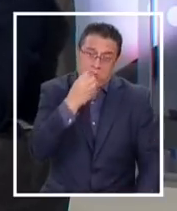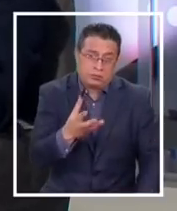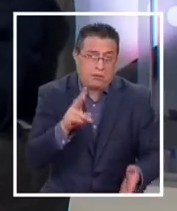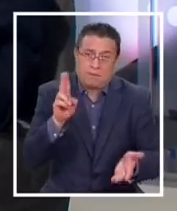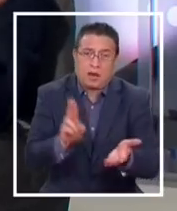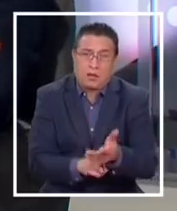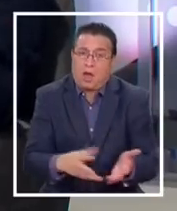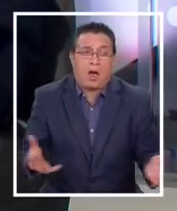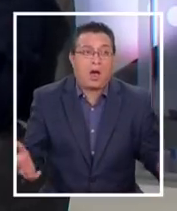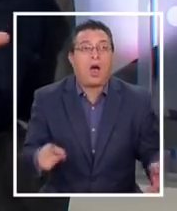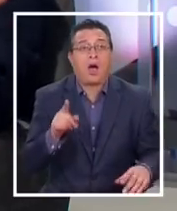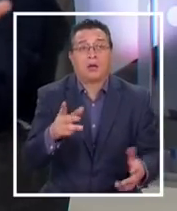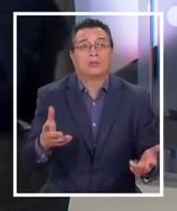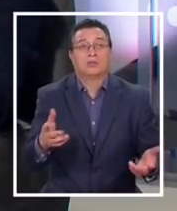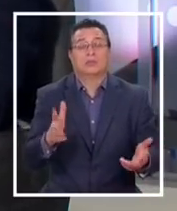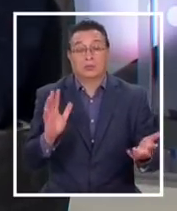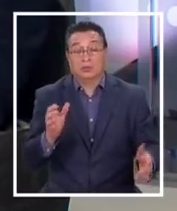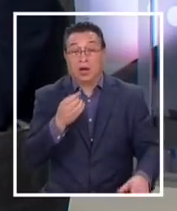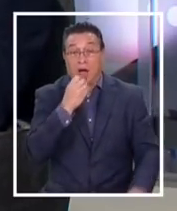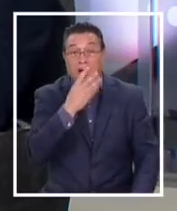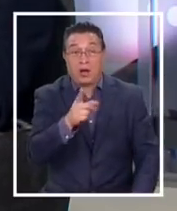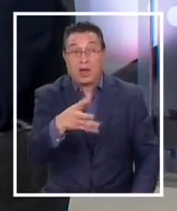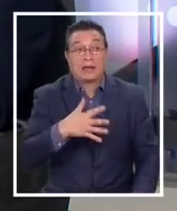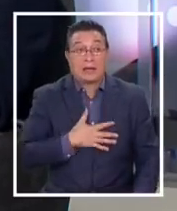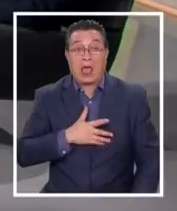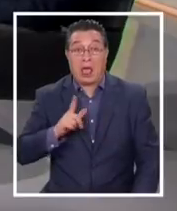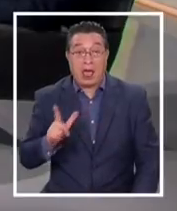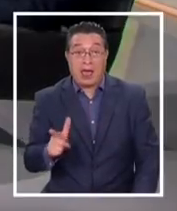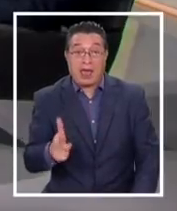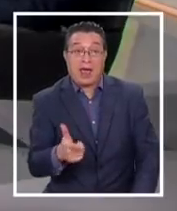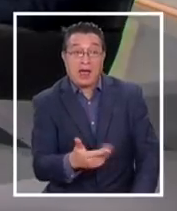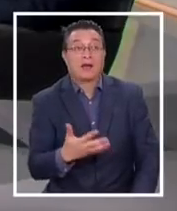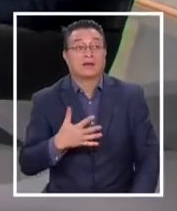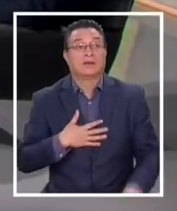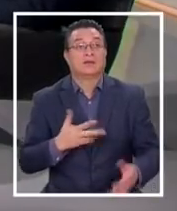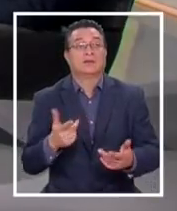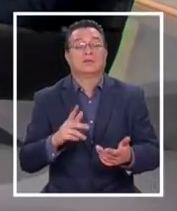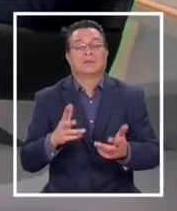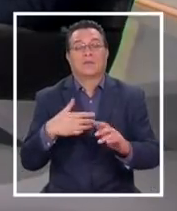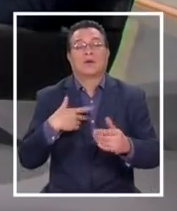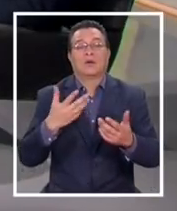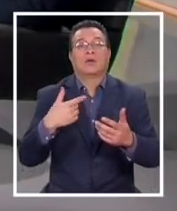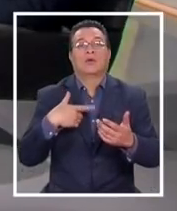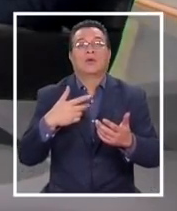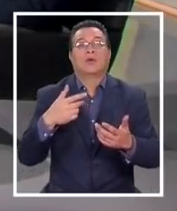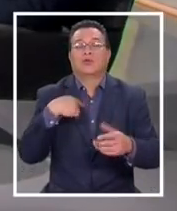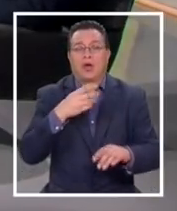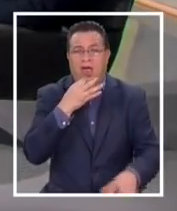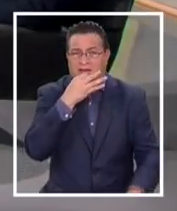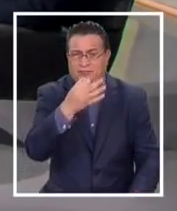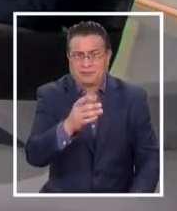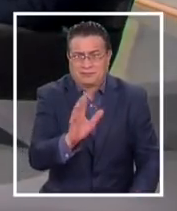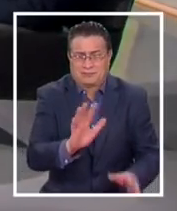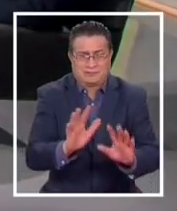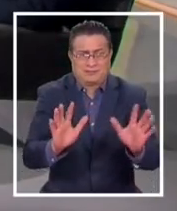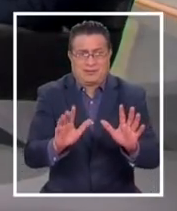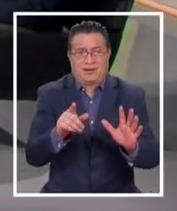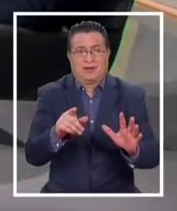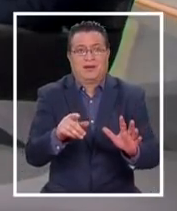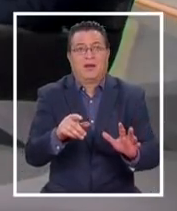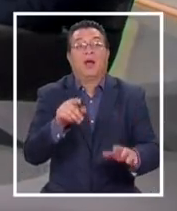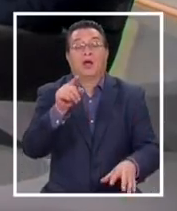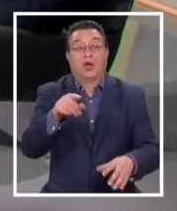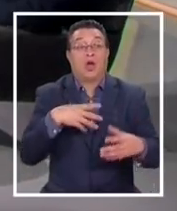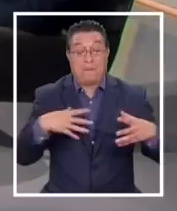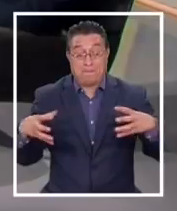castellano para que la gente las entienda. Francisco, ¿quiere decir que ayer se entregaron 17.000 títulos de dominio? O sea, anunció eso y nadie ha dicho eso. Y es sospechoso. No